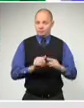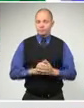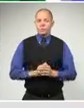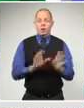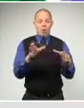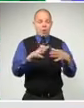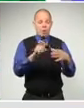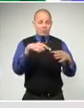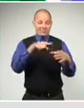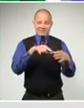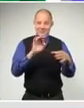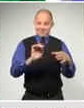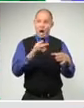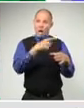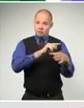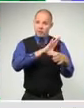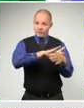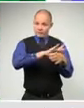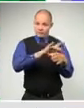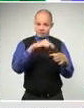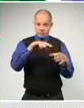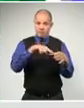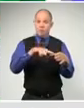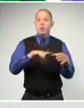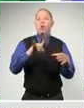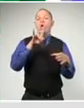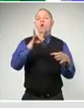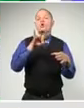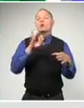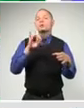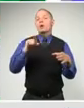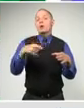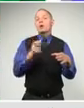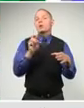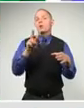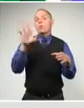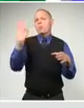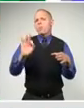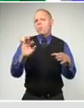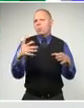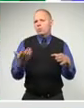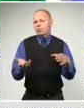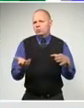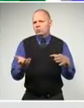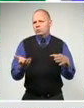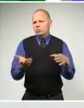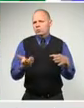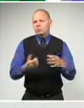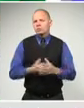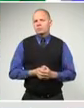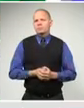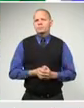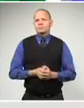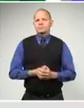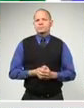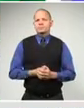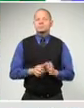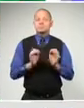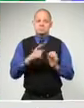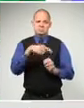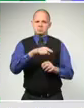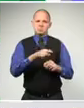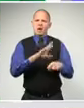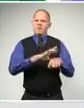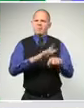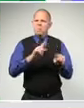97,2%, este que cada vez se incrementa más, de los casos diagnosticados ayer, contactos de